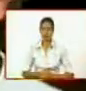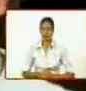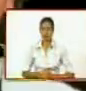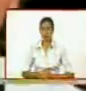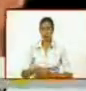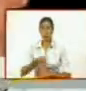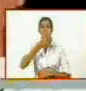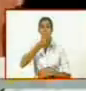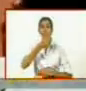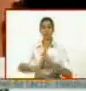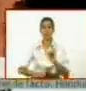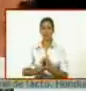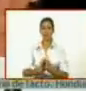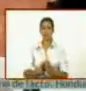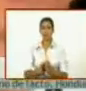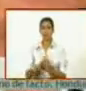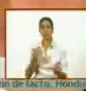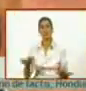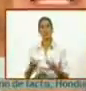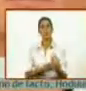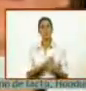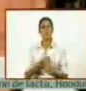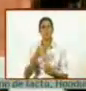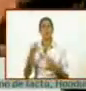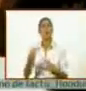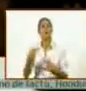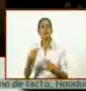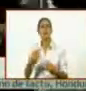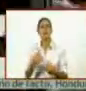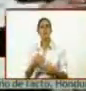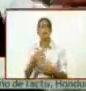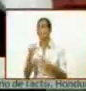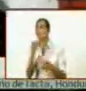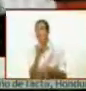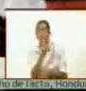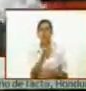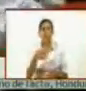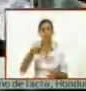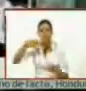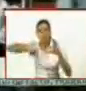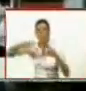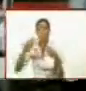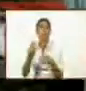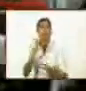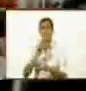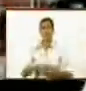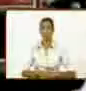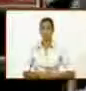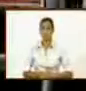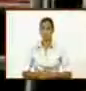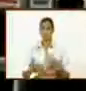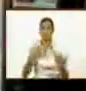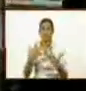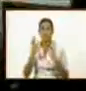éramos periodistas internacionales y que al final y al cabo no sabían cuál era el argumento, lo que nosotros estábamos haciendo acá en el pueblo de Honduras. ¿Y qué trato